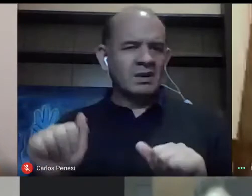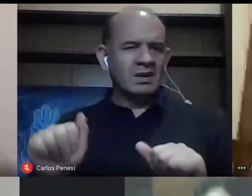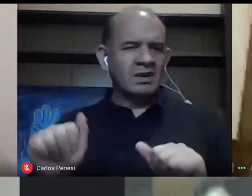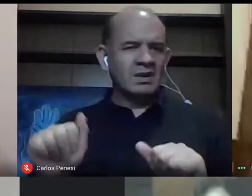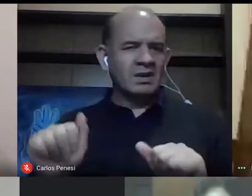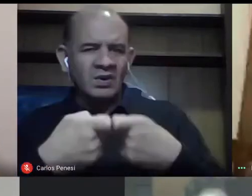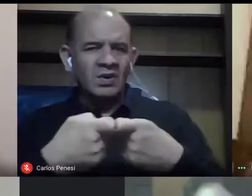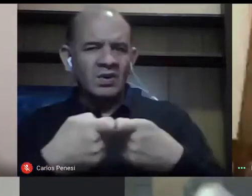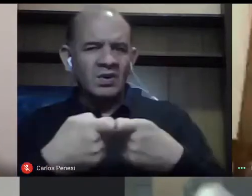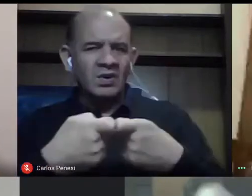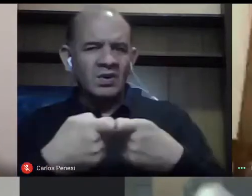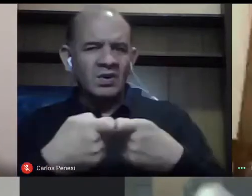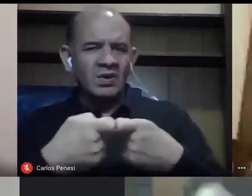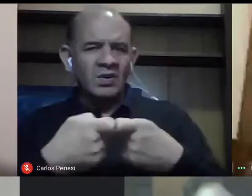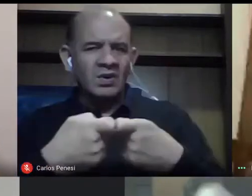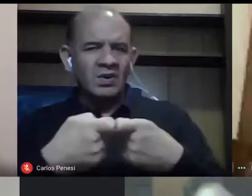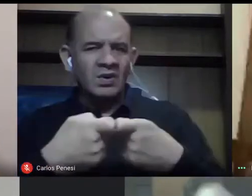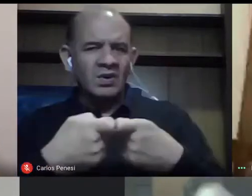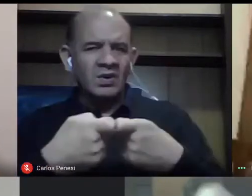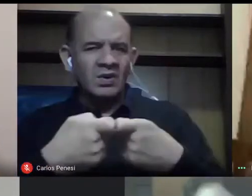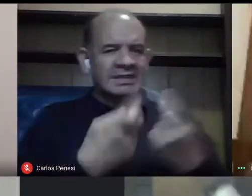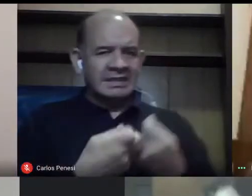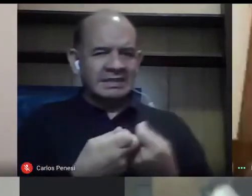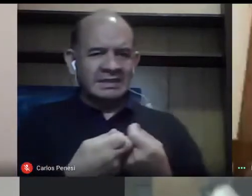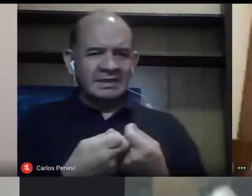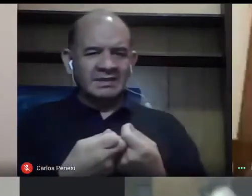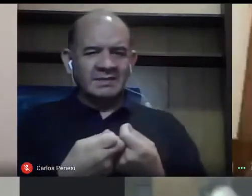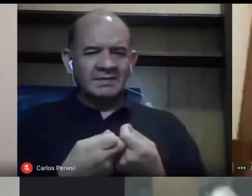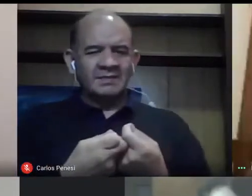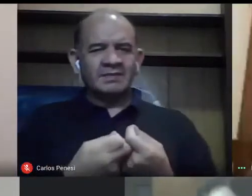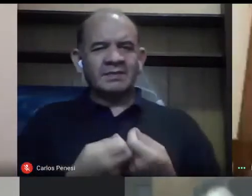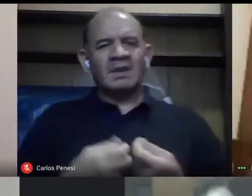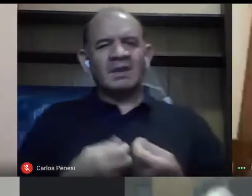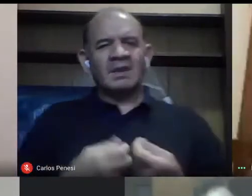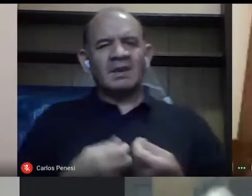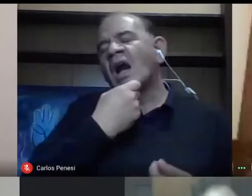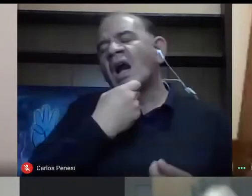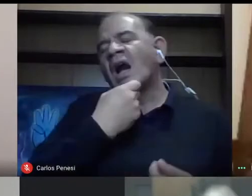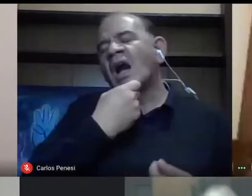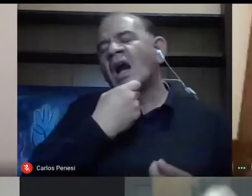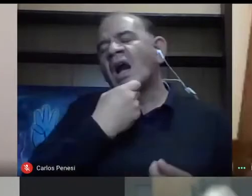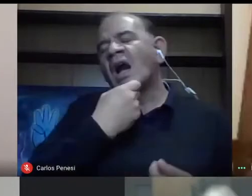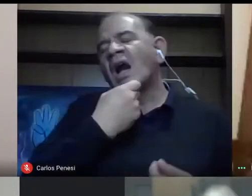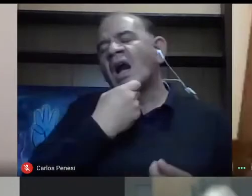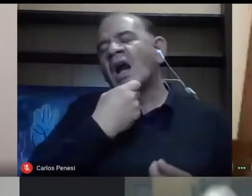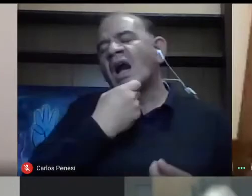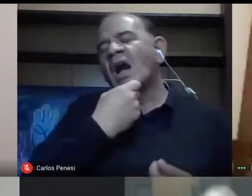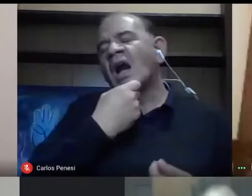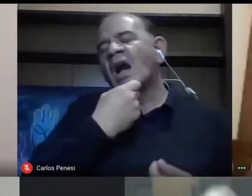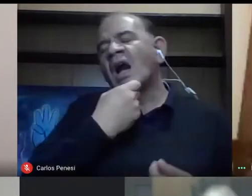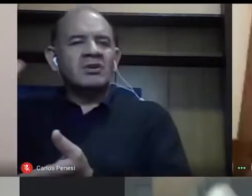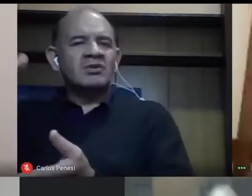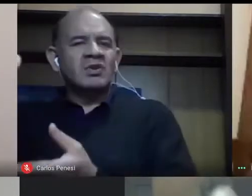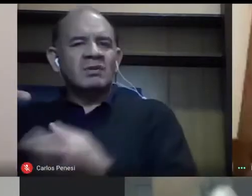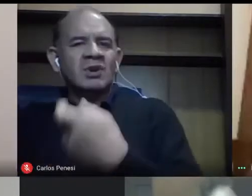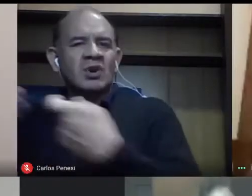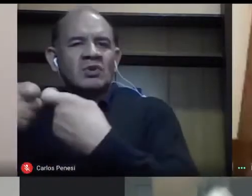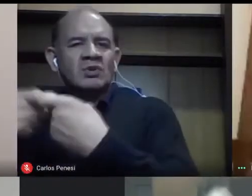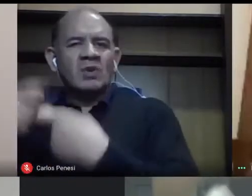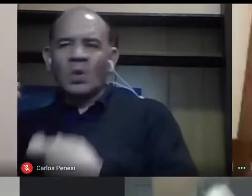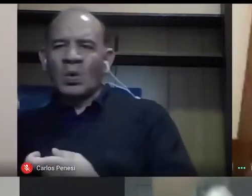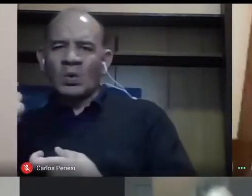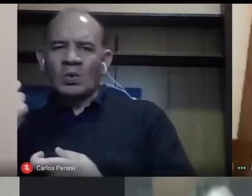Entonces había una fuerte presión para decir, bueno, el intercambio entre países se va a poder hacer solamente entre una sola organización de cada